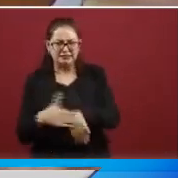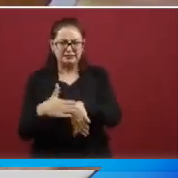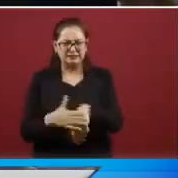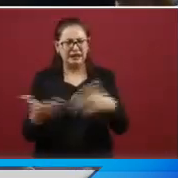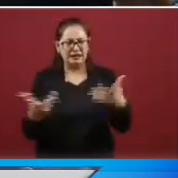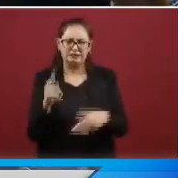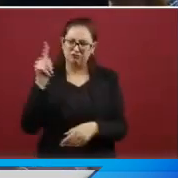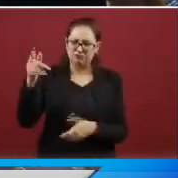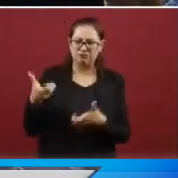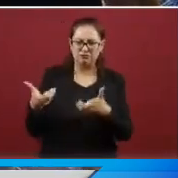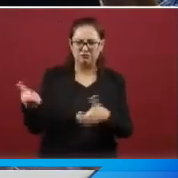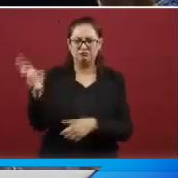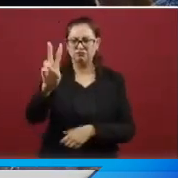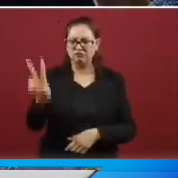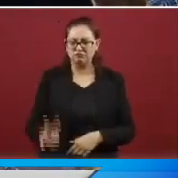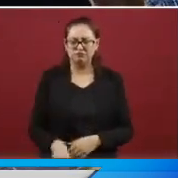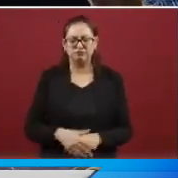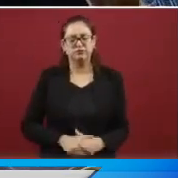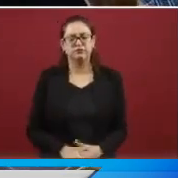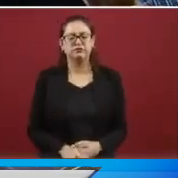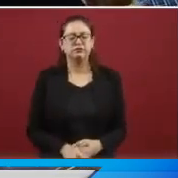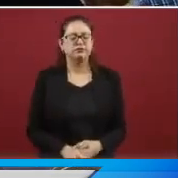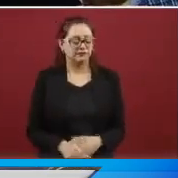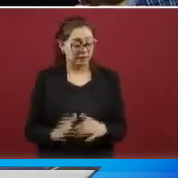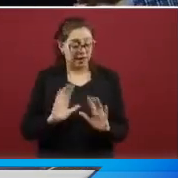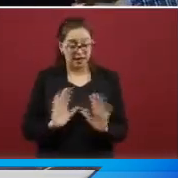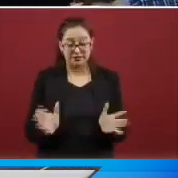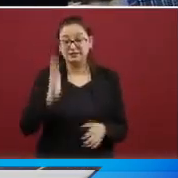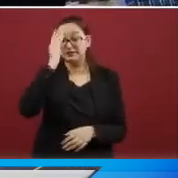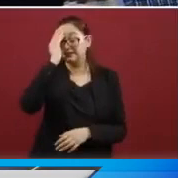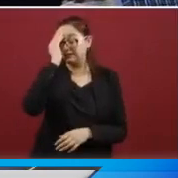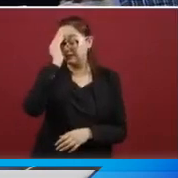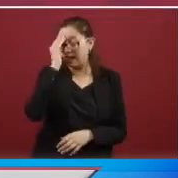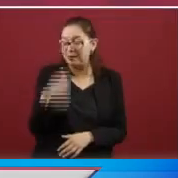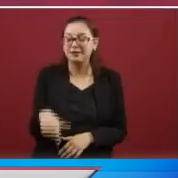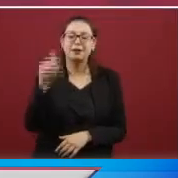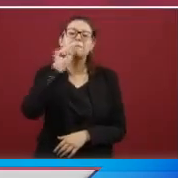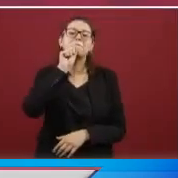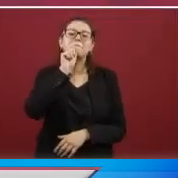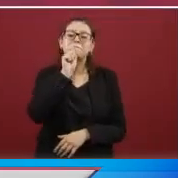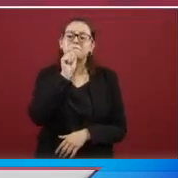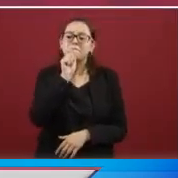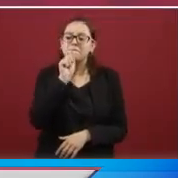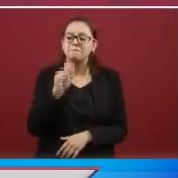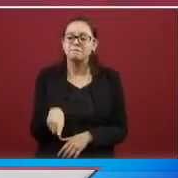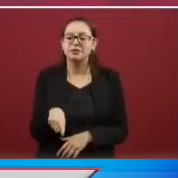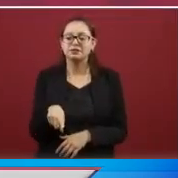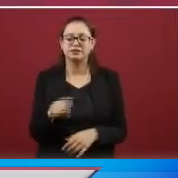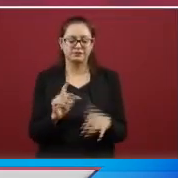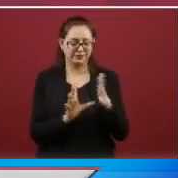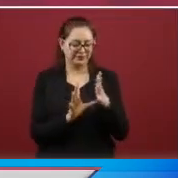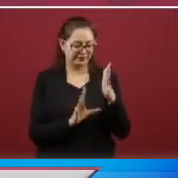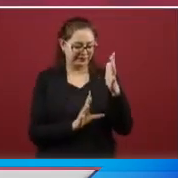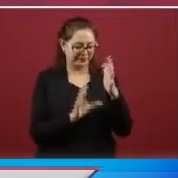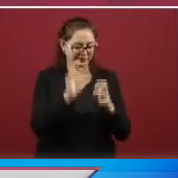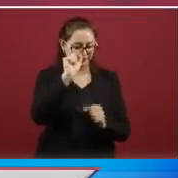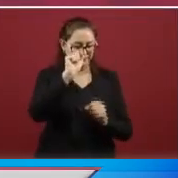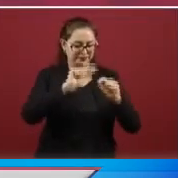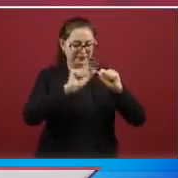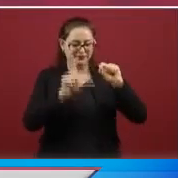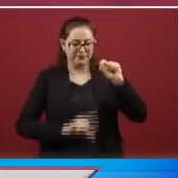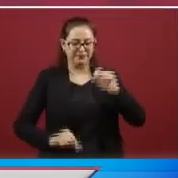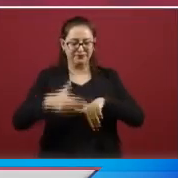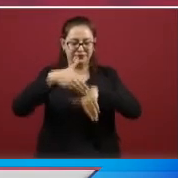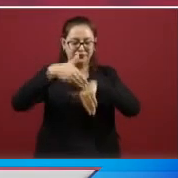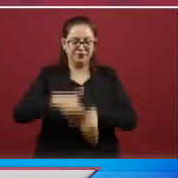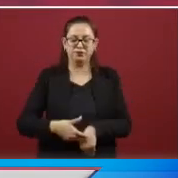Venezuela. Gracias. El mismo de siempre, apego a nuestra Constitución. La posición